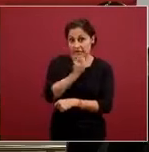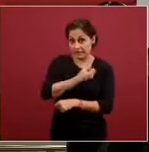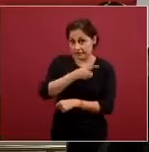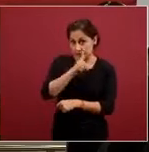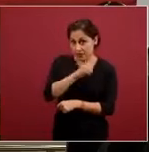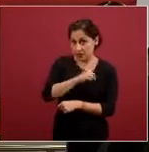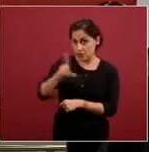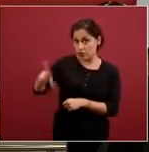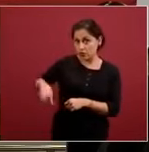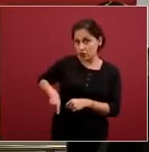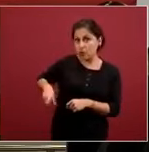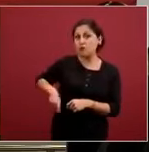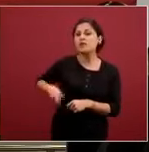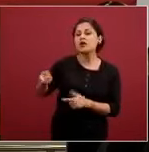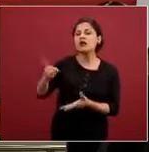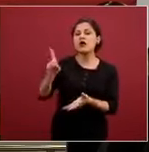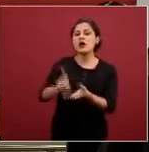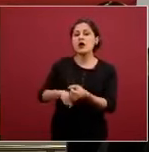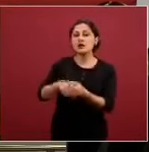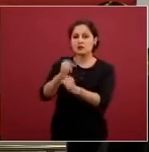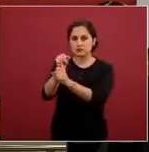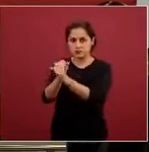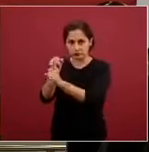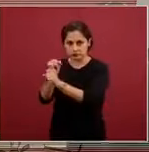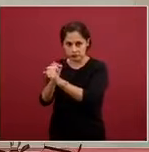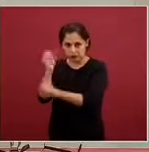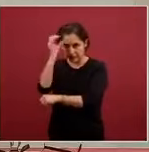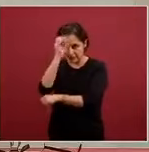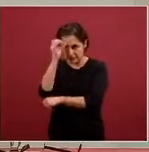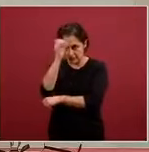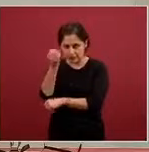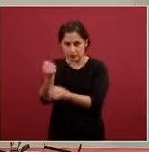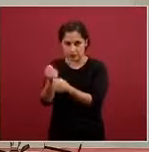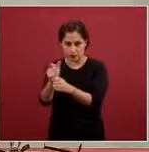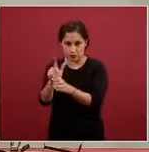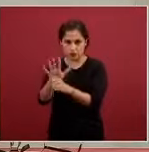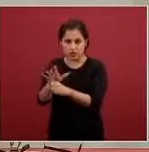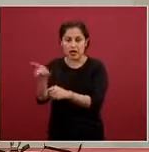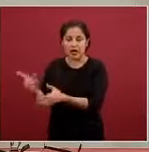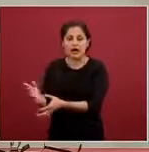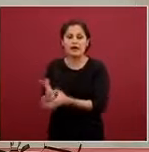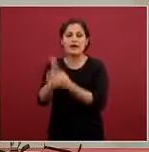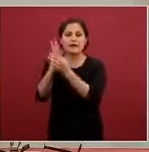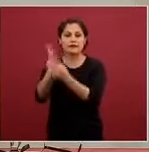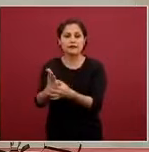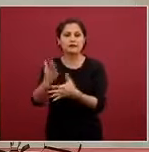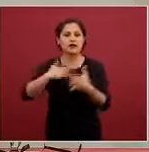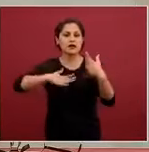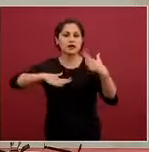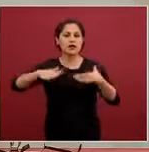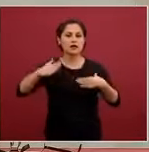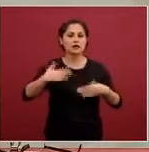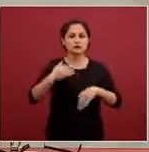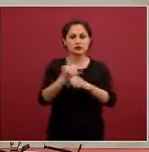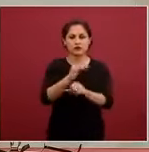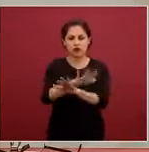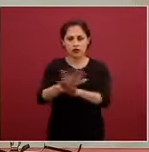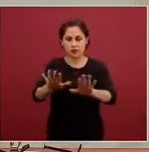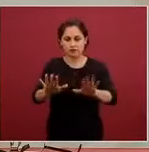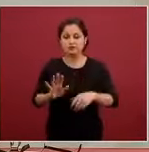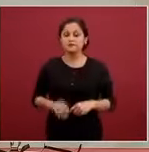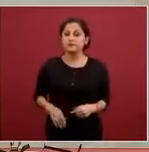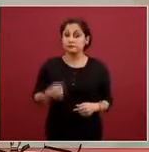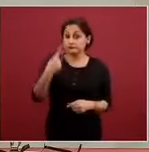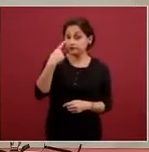ciencias sociales, que se llama fatiga informativa. Si uno presenta información,